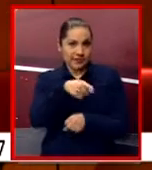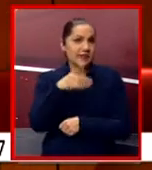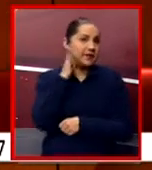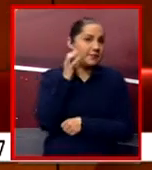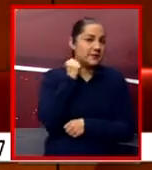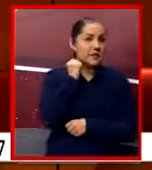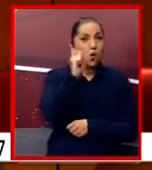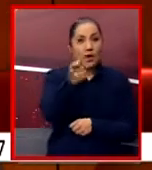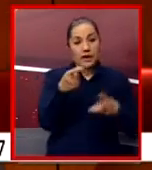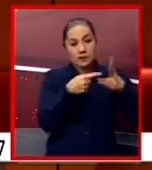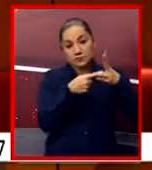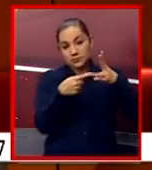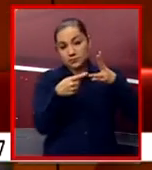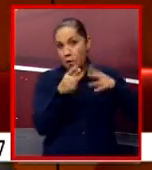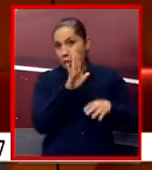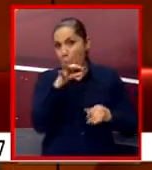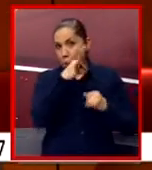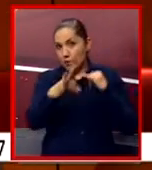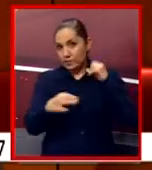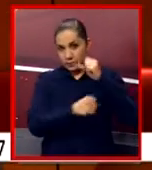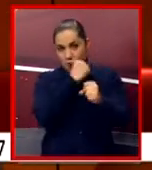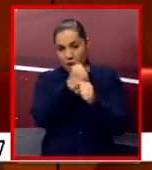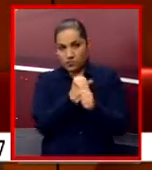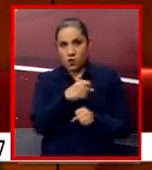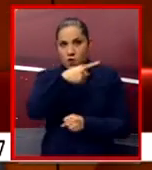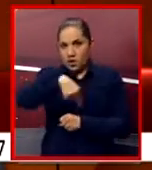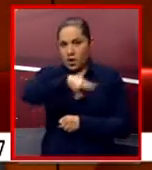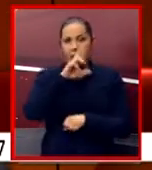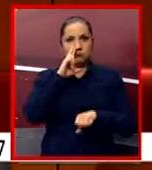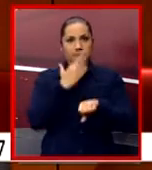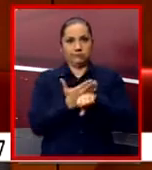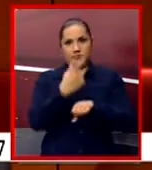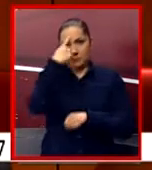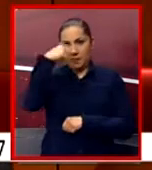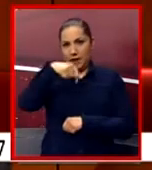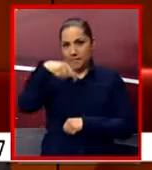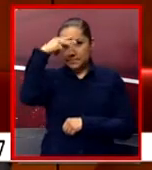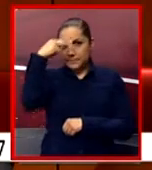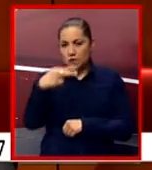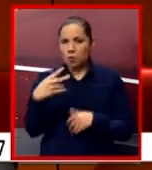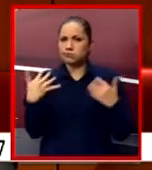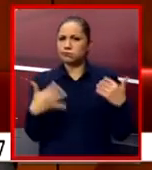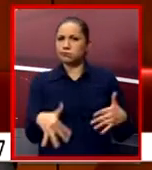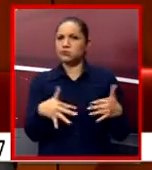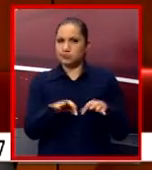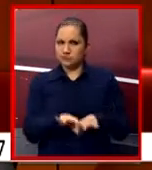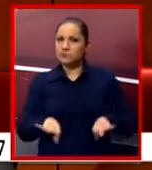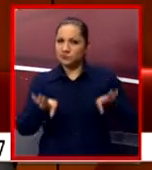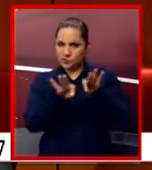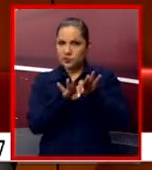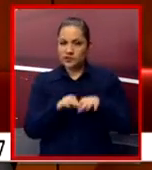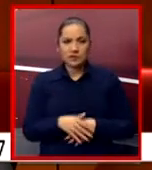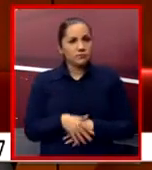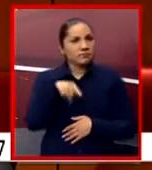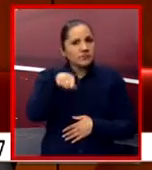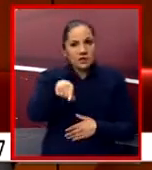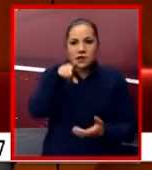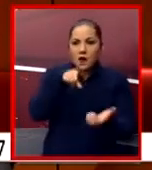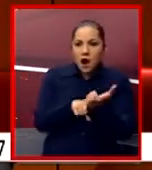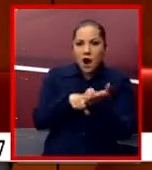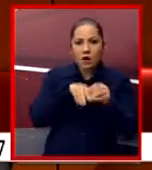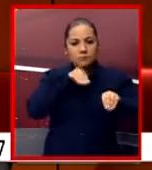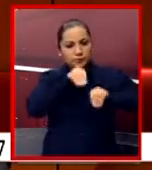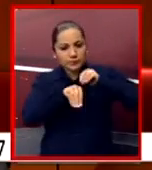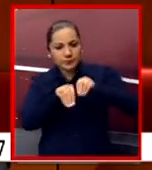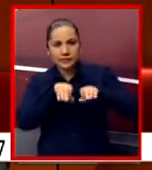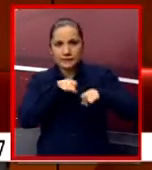tiene un legado histórico para este país. Ahí están las reformas, ahí están las transformaciones, ahí está el trabajo de todas